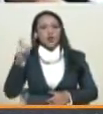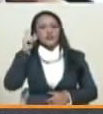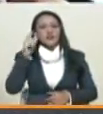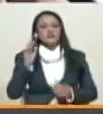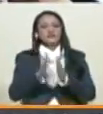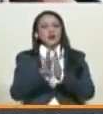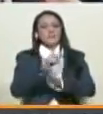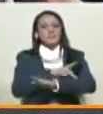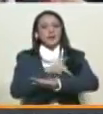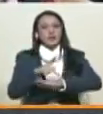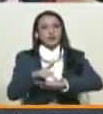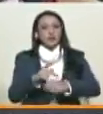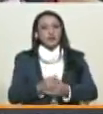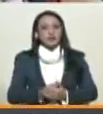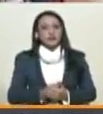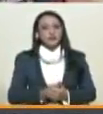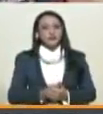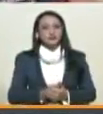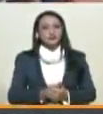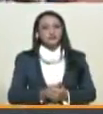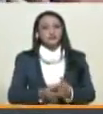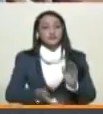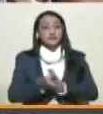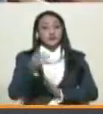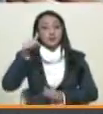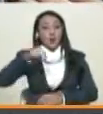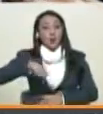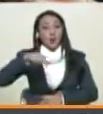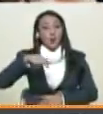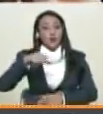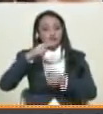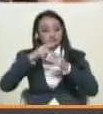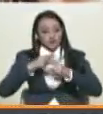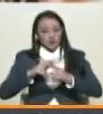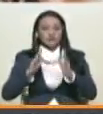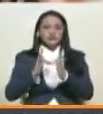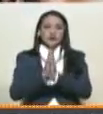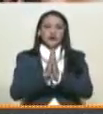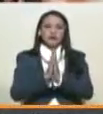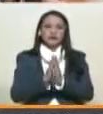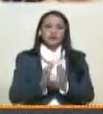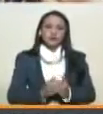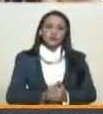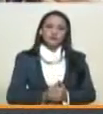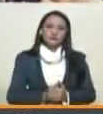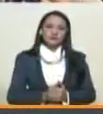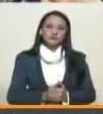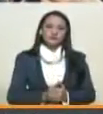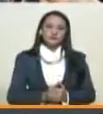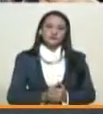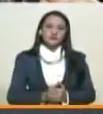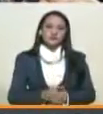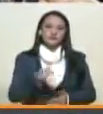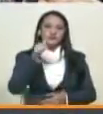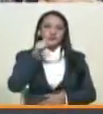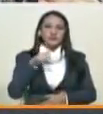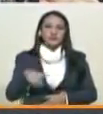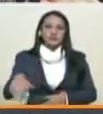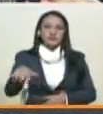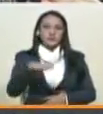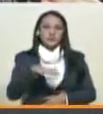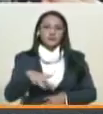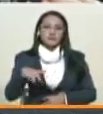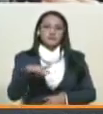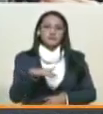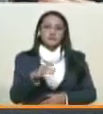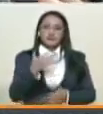Pedro. Los guatireños, los guareneros salimos hoy a venerar nuestros santos, nuestro San Pedro. Un pueblo que sin